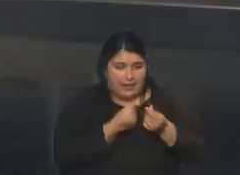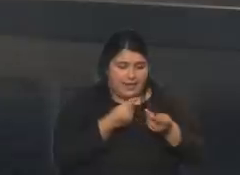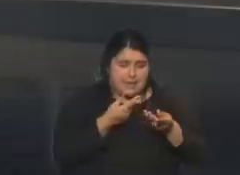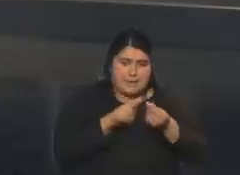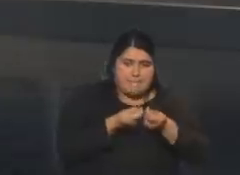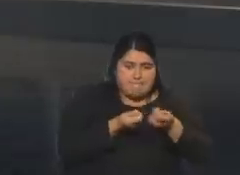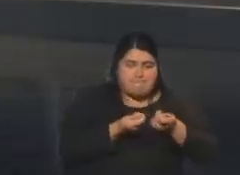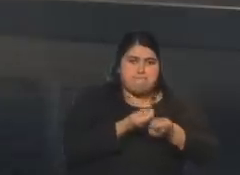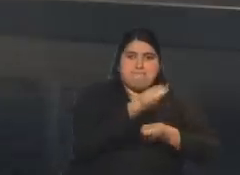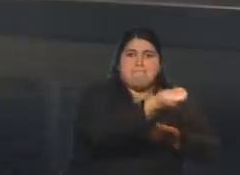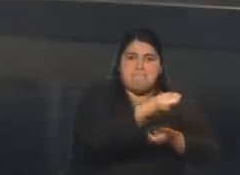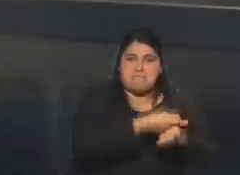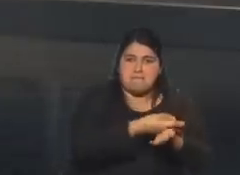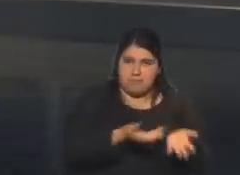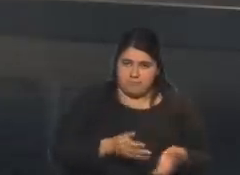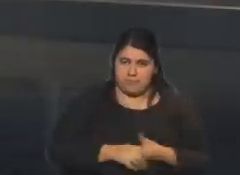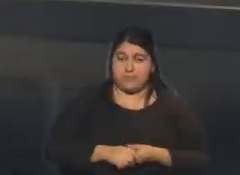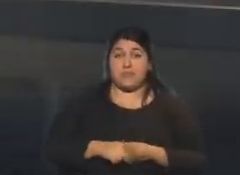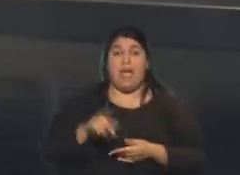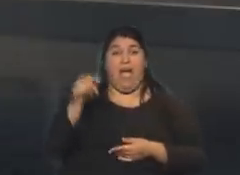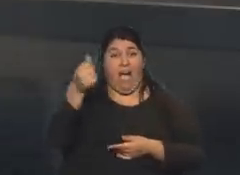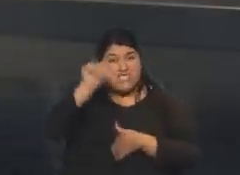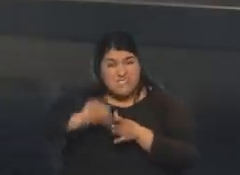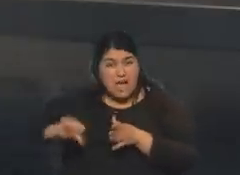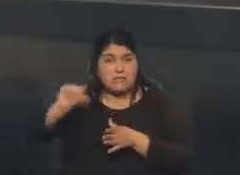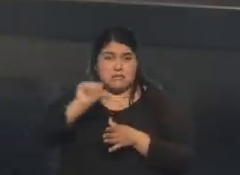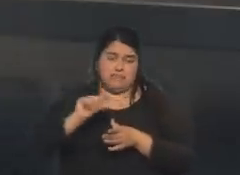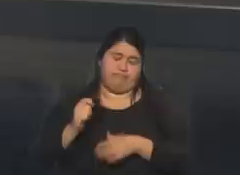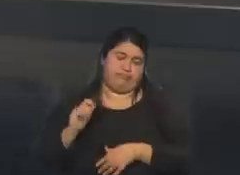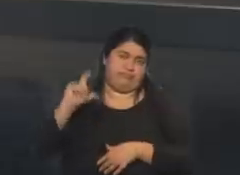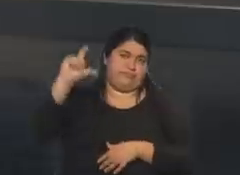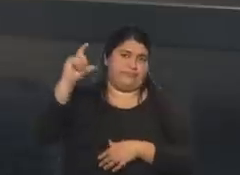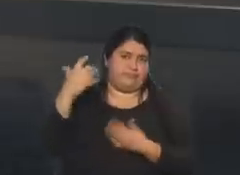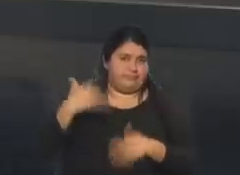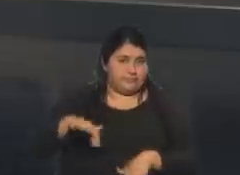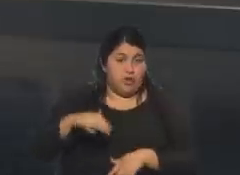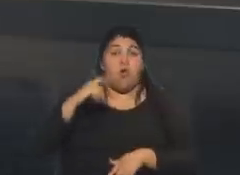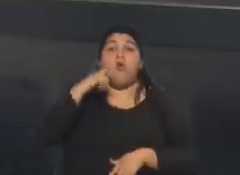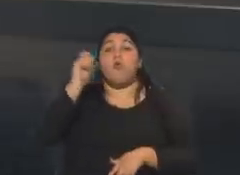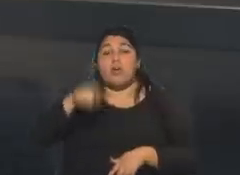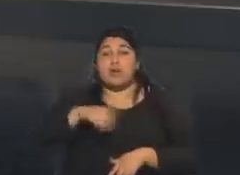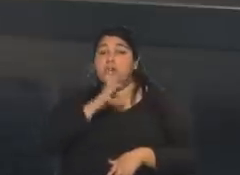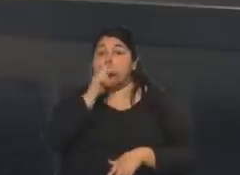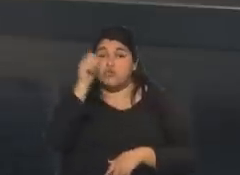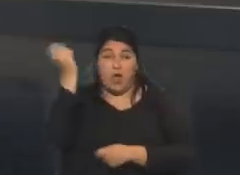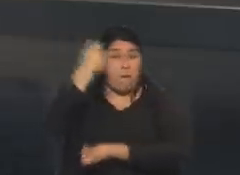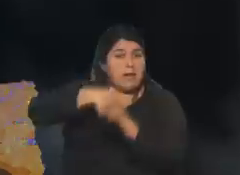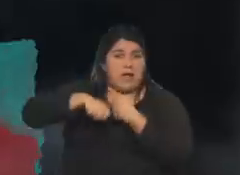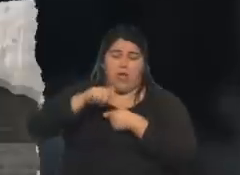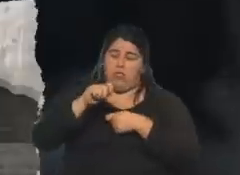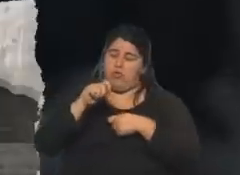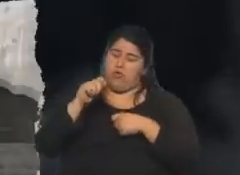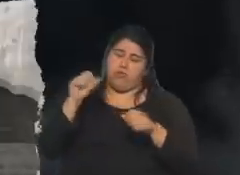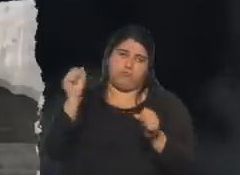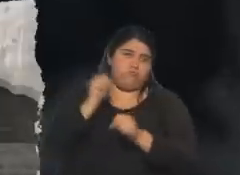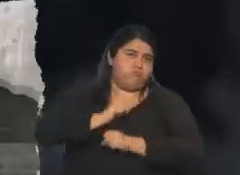comprar. Porque el aceite subió mucho, por una simple razón. Ucrania y Rusia desaparecieron del mercado un día para el otro. Pero